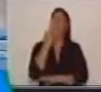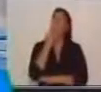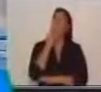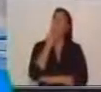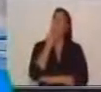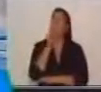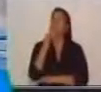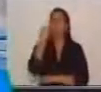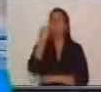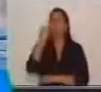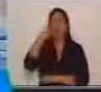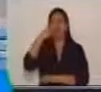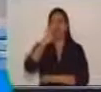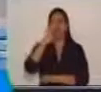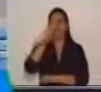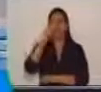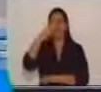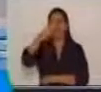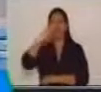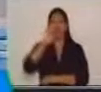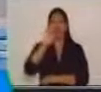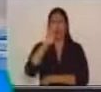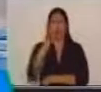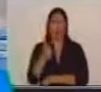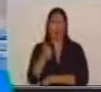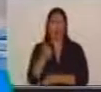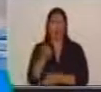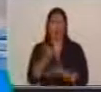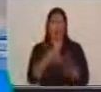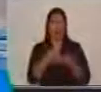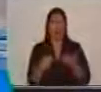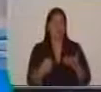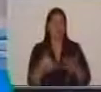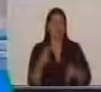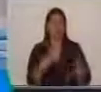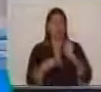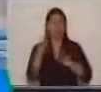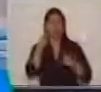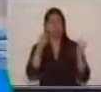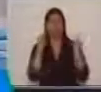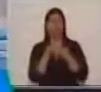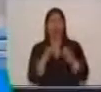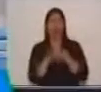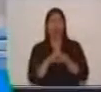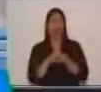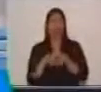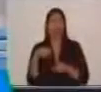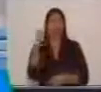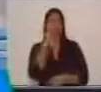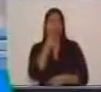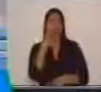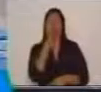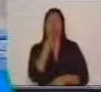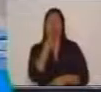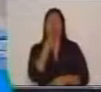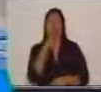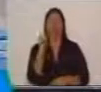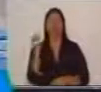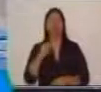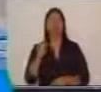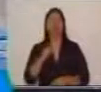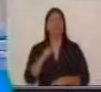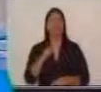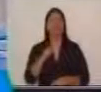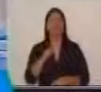profesor, es únicamente escrita o también puede ser a través de la oralidad? Efectivamente, se